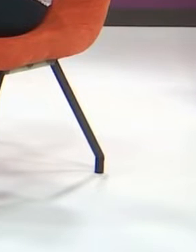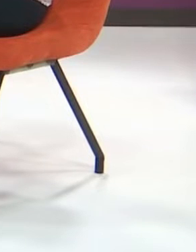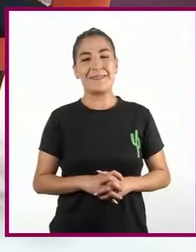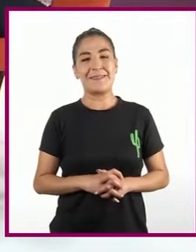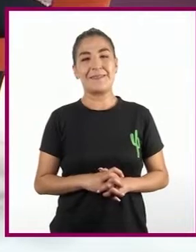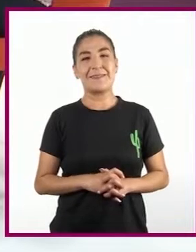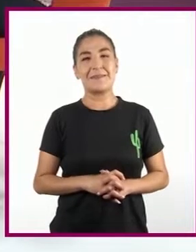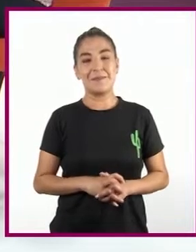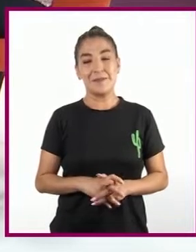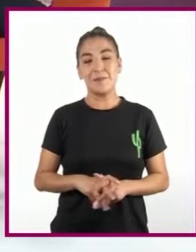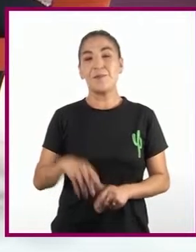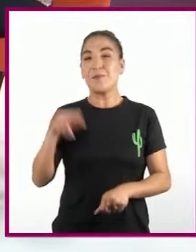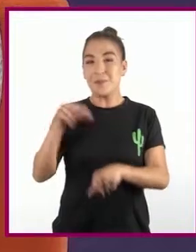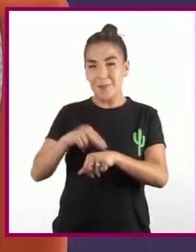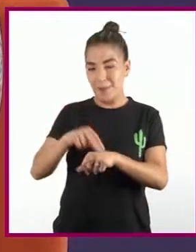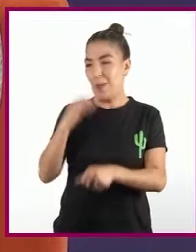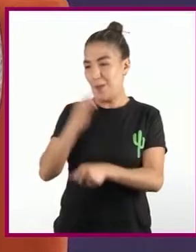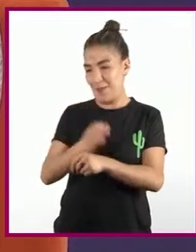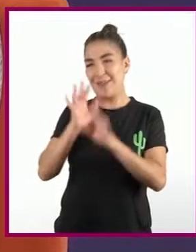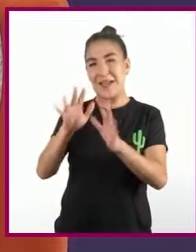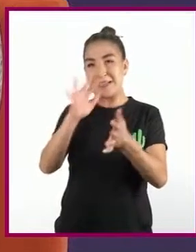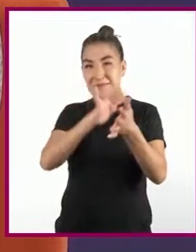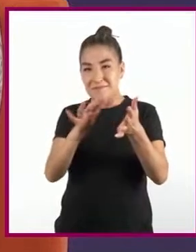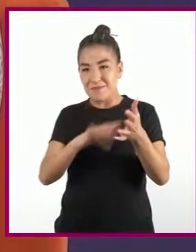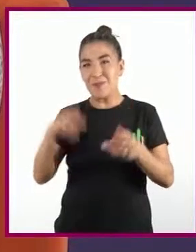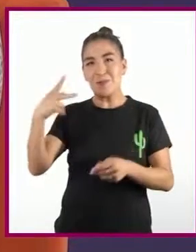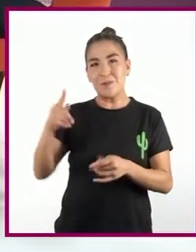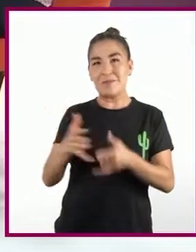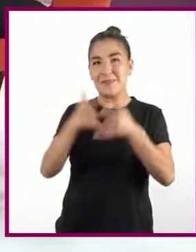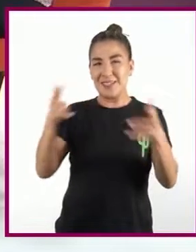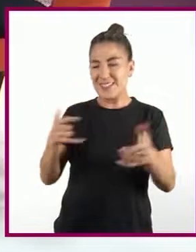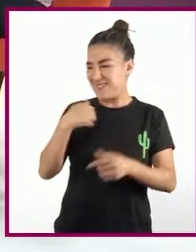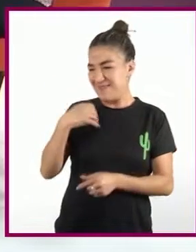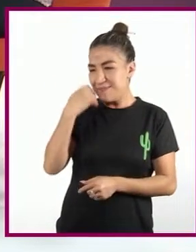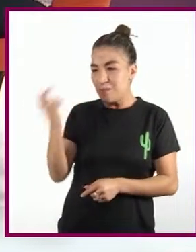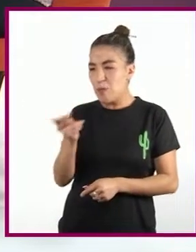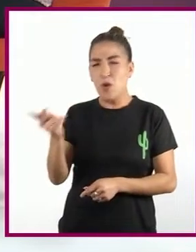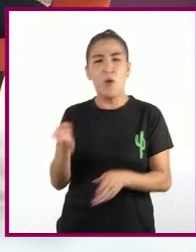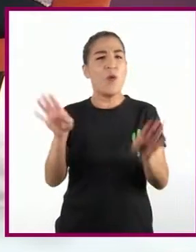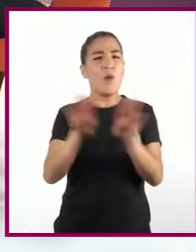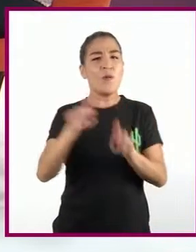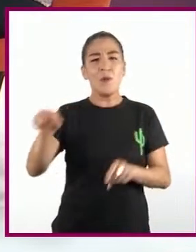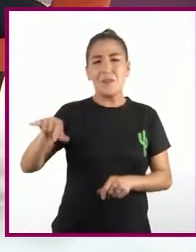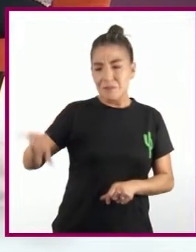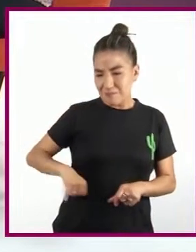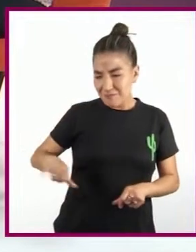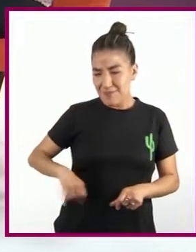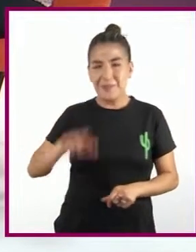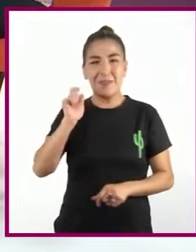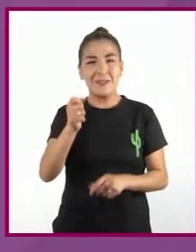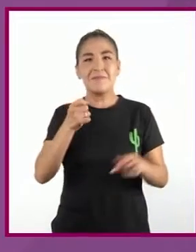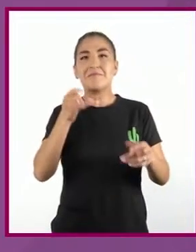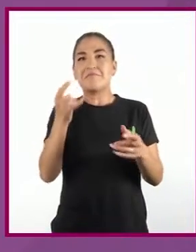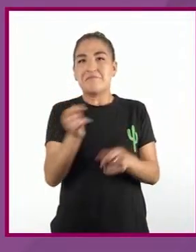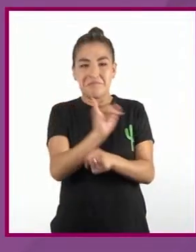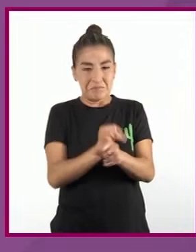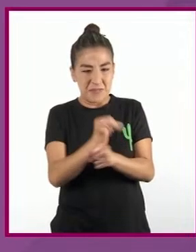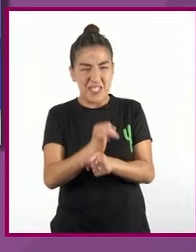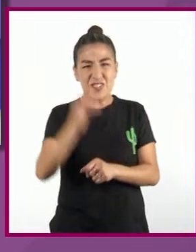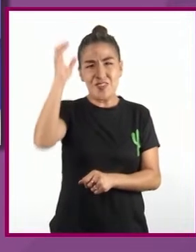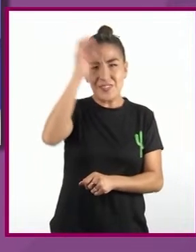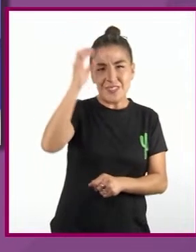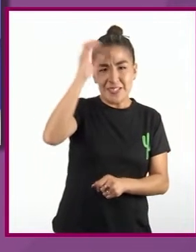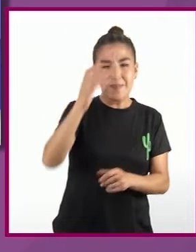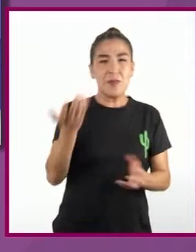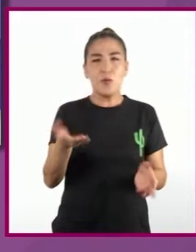Doctora, hemos leído su semblanza y resulta inevitable preguntarle, ¿cómo surge su interés por la investigación científica? ¿Qué retos